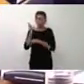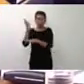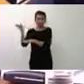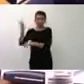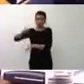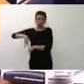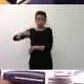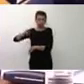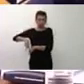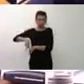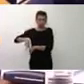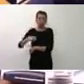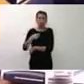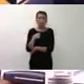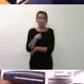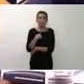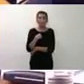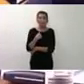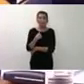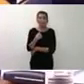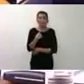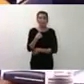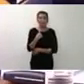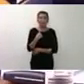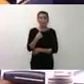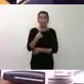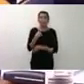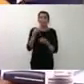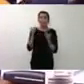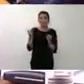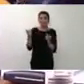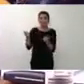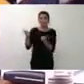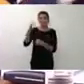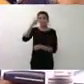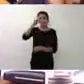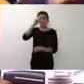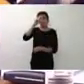Yo me despedí de ella, sin saber lo lejos que estaba la guaira.